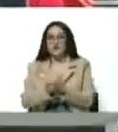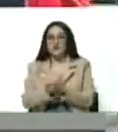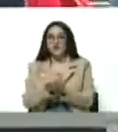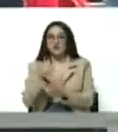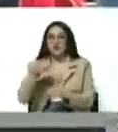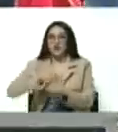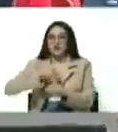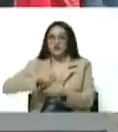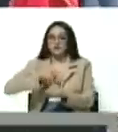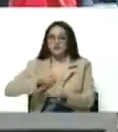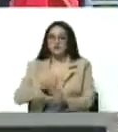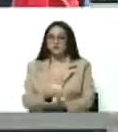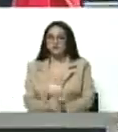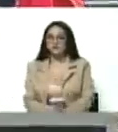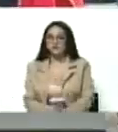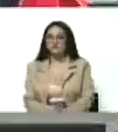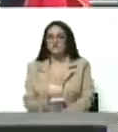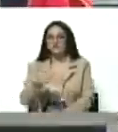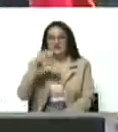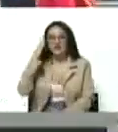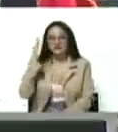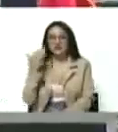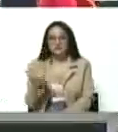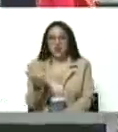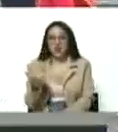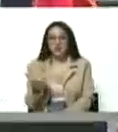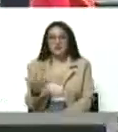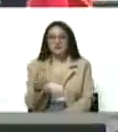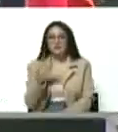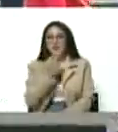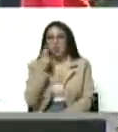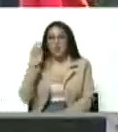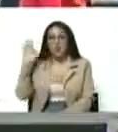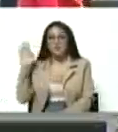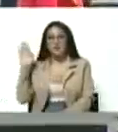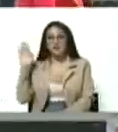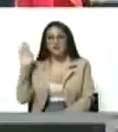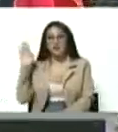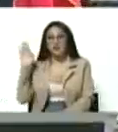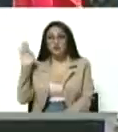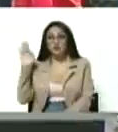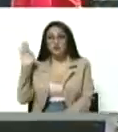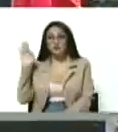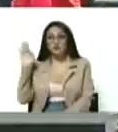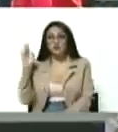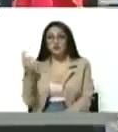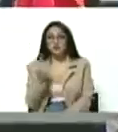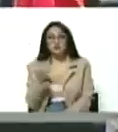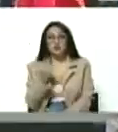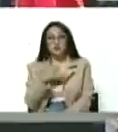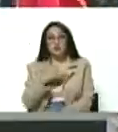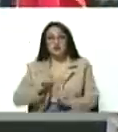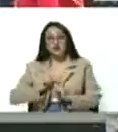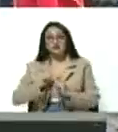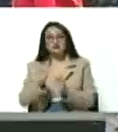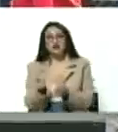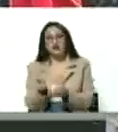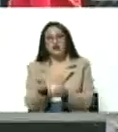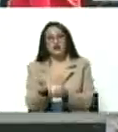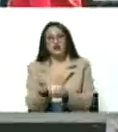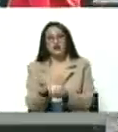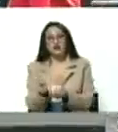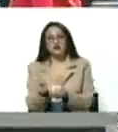batalla. Y sabemos lo que nos estamos jugando. Cuando uno hace un juramento de este tipo, solo puede entregar y